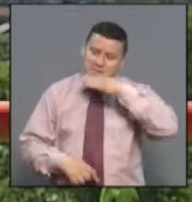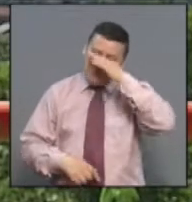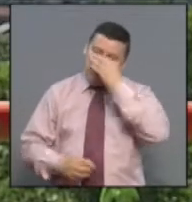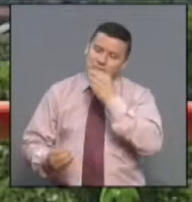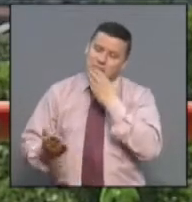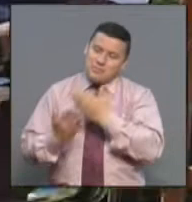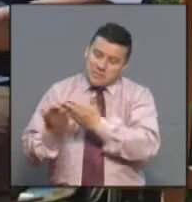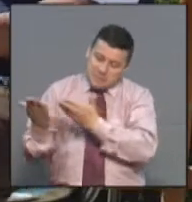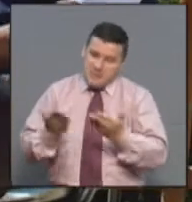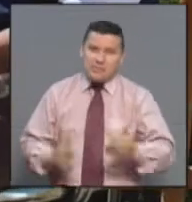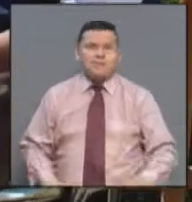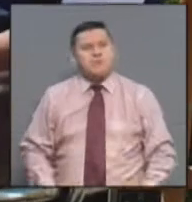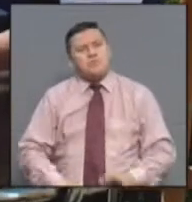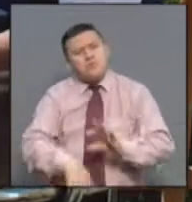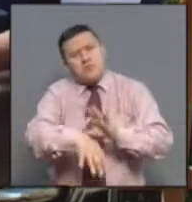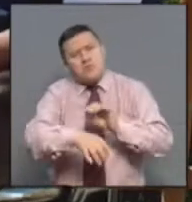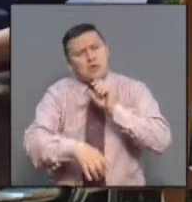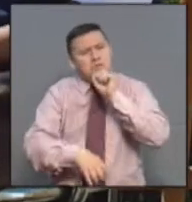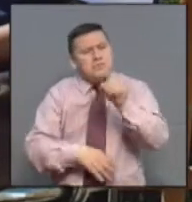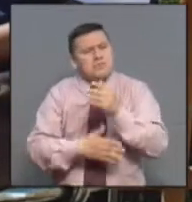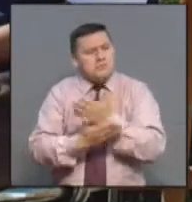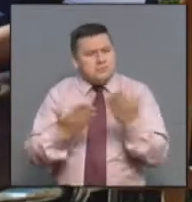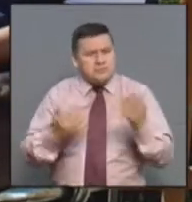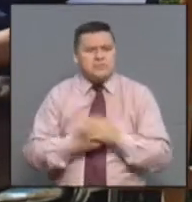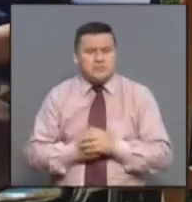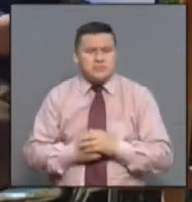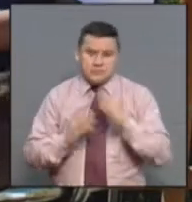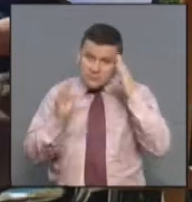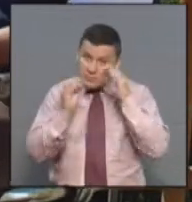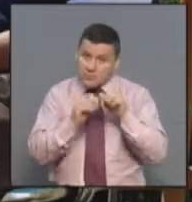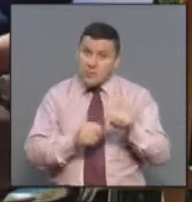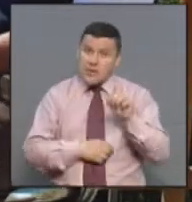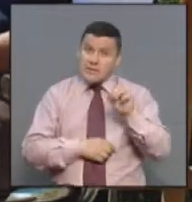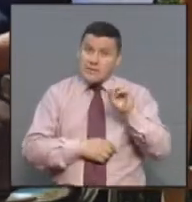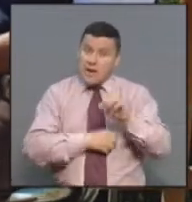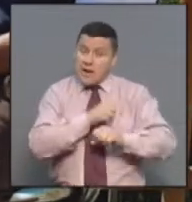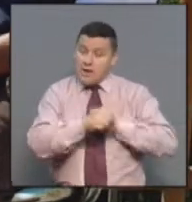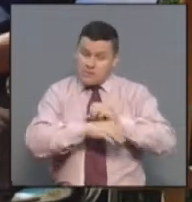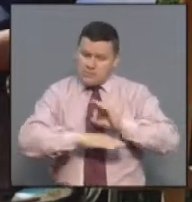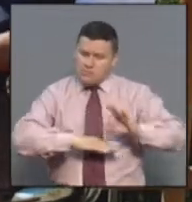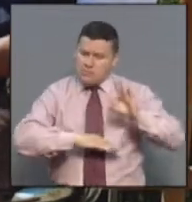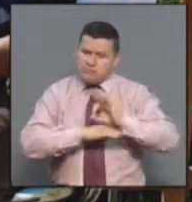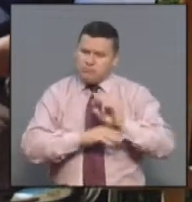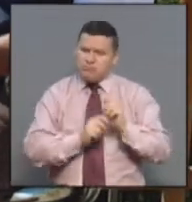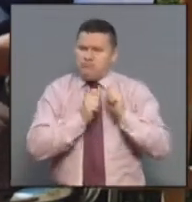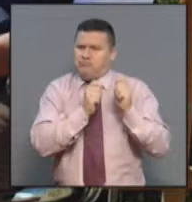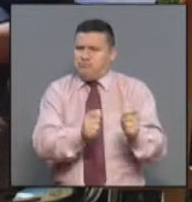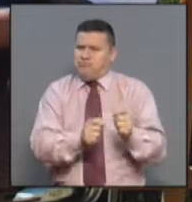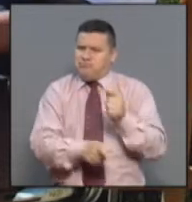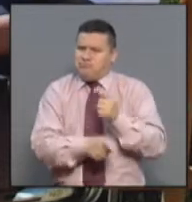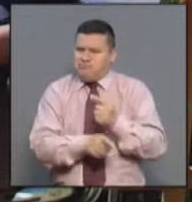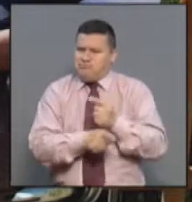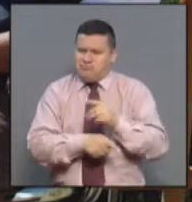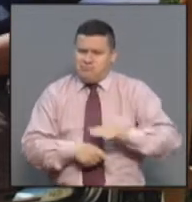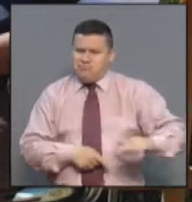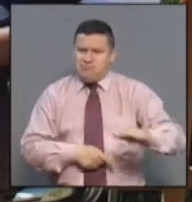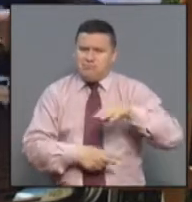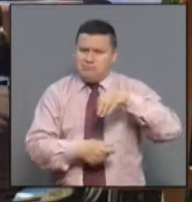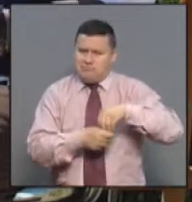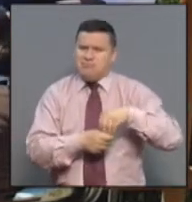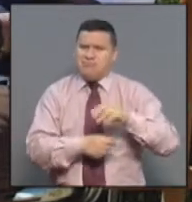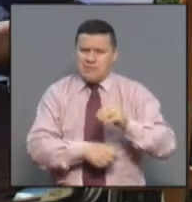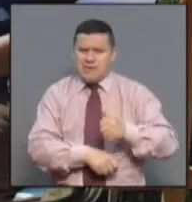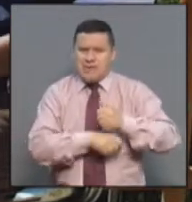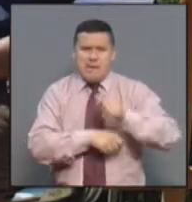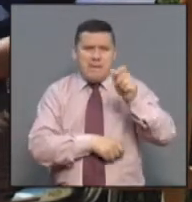Medellín. Bienvenidos. Doctora, comencemos hablando. Estamos en el marco de los 60 años de la ESAP. ¿Qué legado le deja precisamente esta territorial a